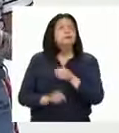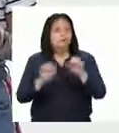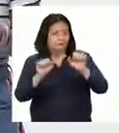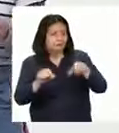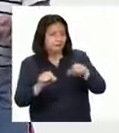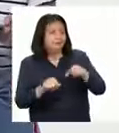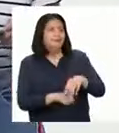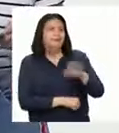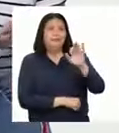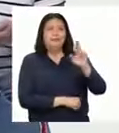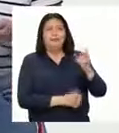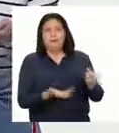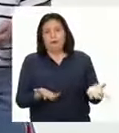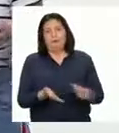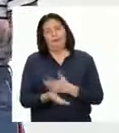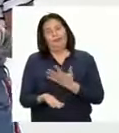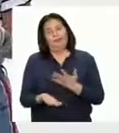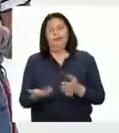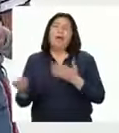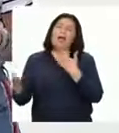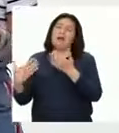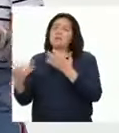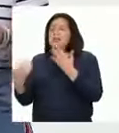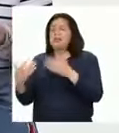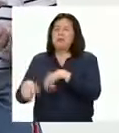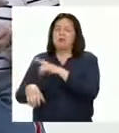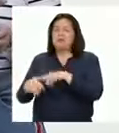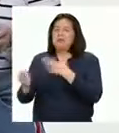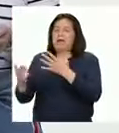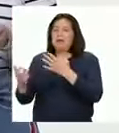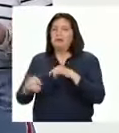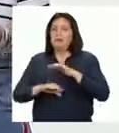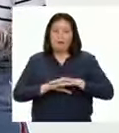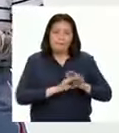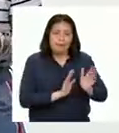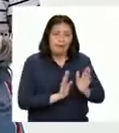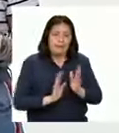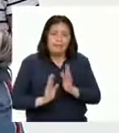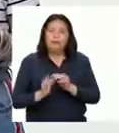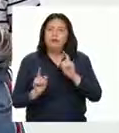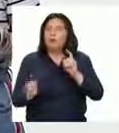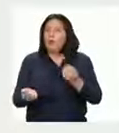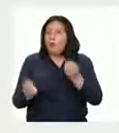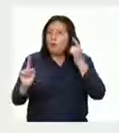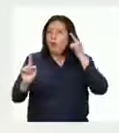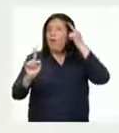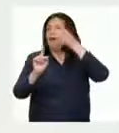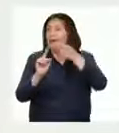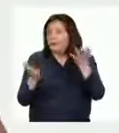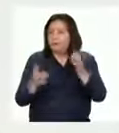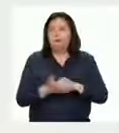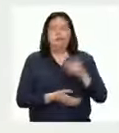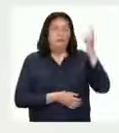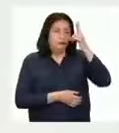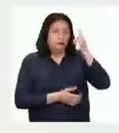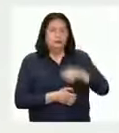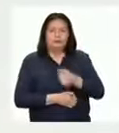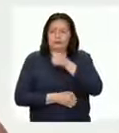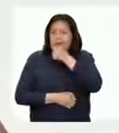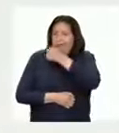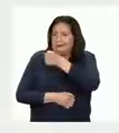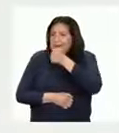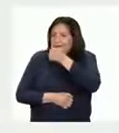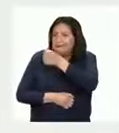Exacto, Carmen. No es lo mismo tener una conversación casual que una conversación planificada o con un propósito. Por eso, la entrevista